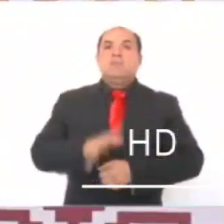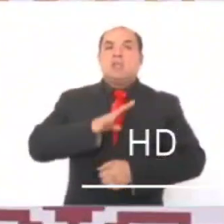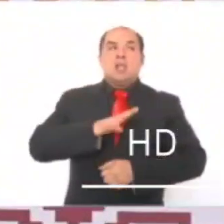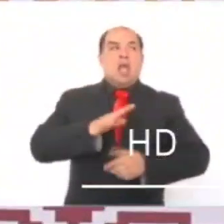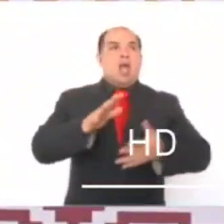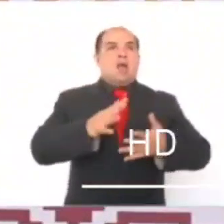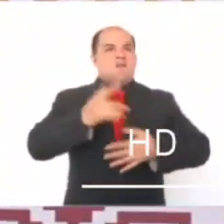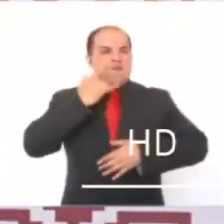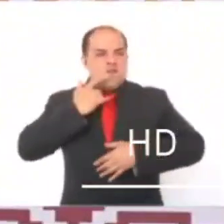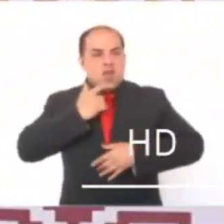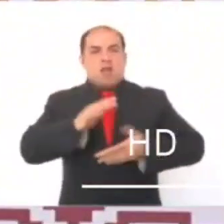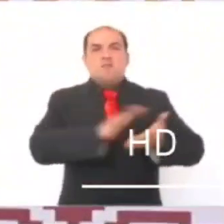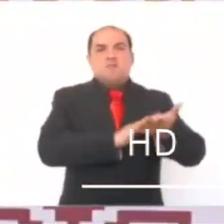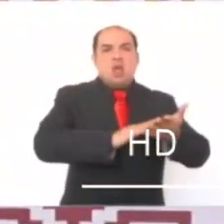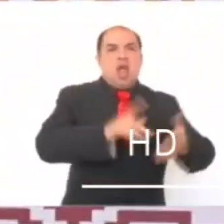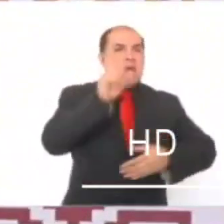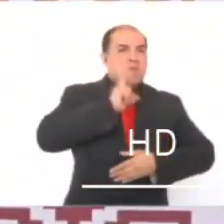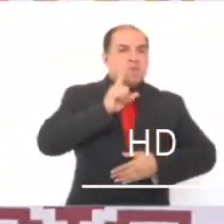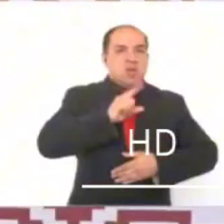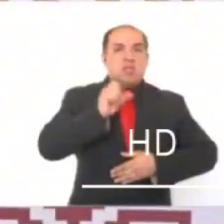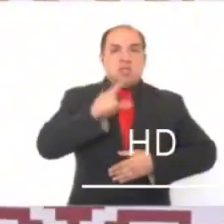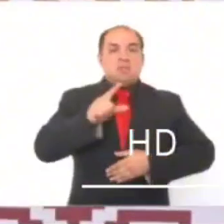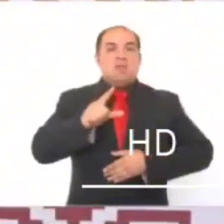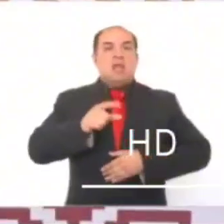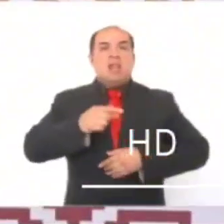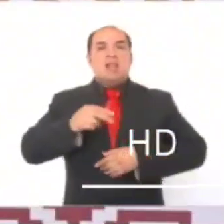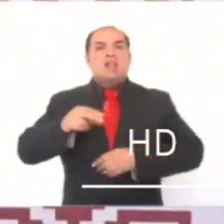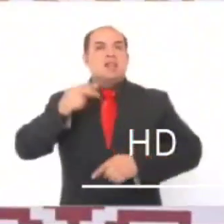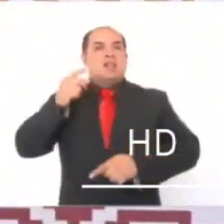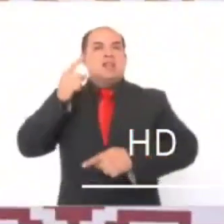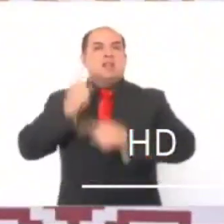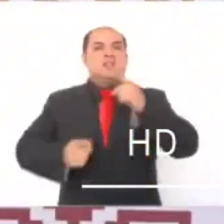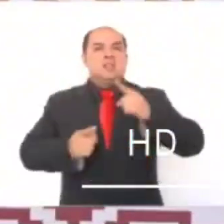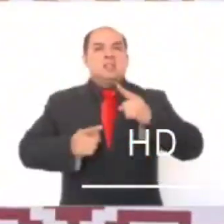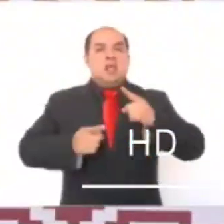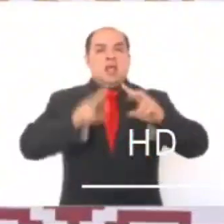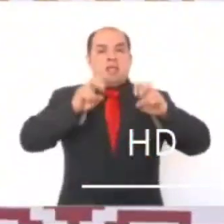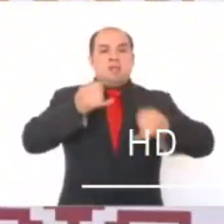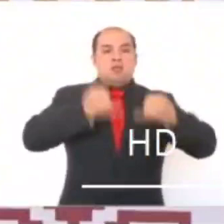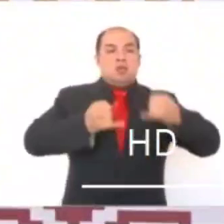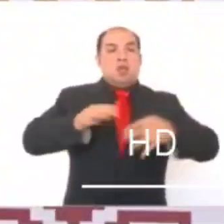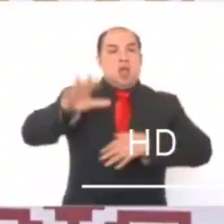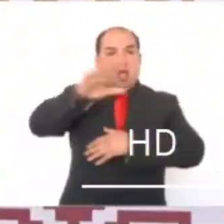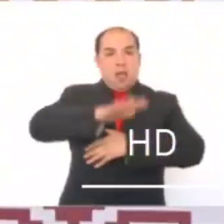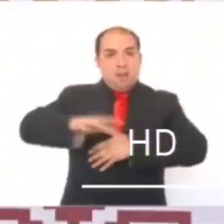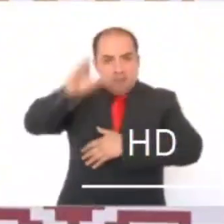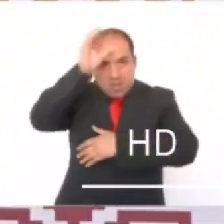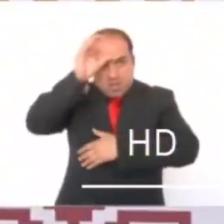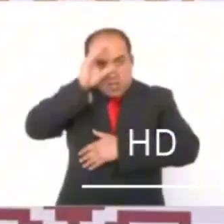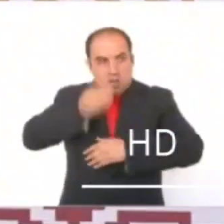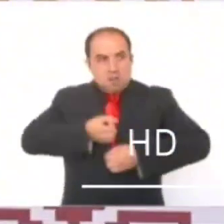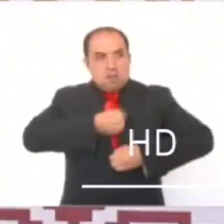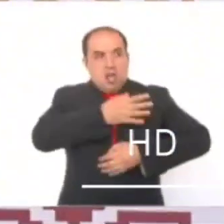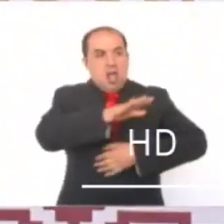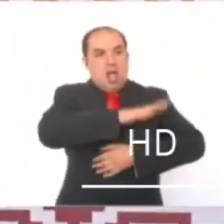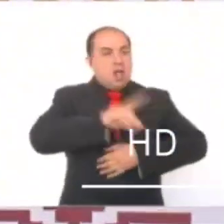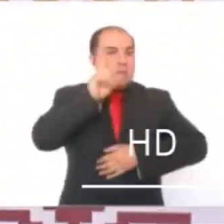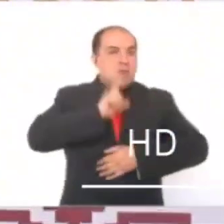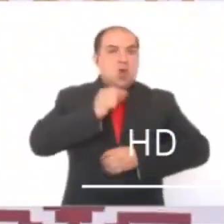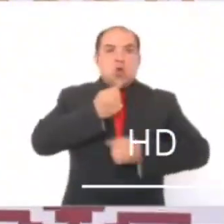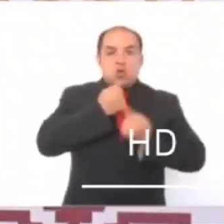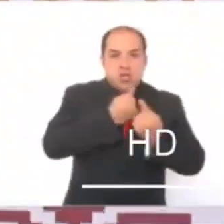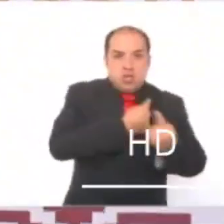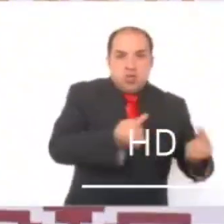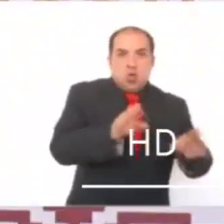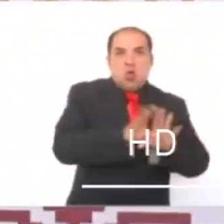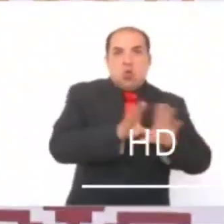negarnos una situación jurídica que los científicos inclusive Asimilaron a las mujeres e infancias